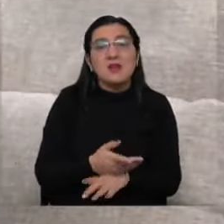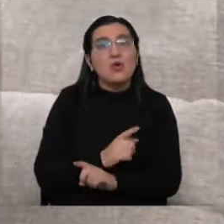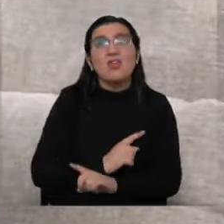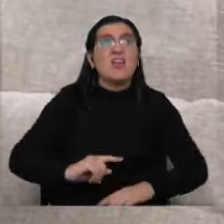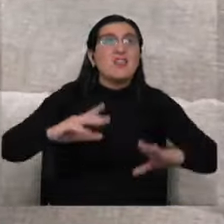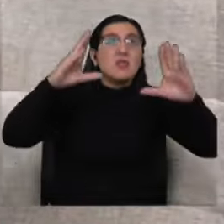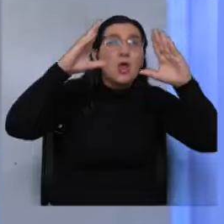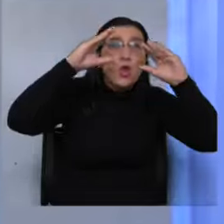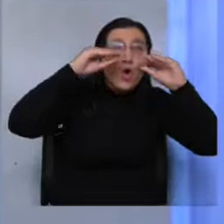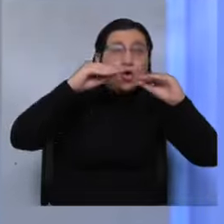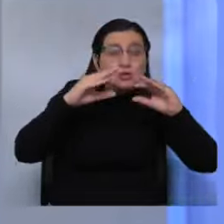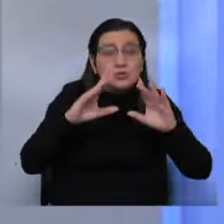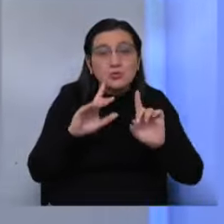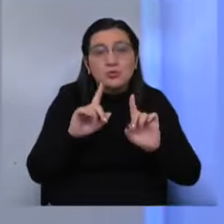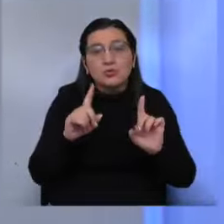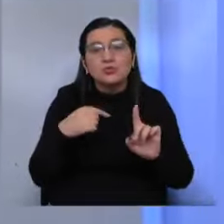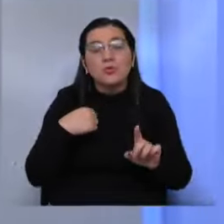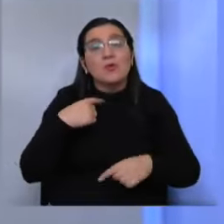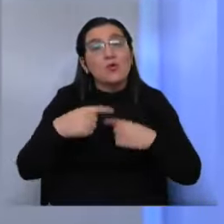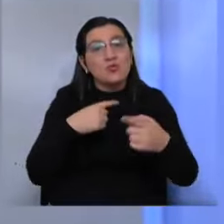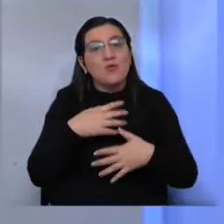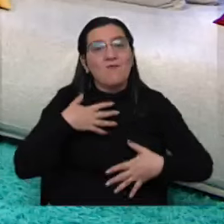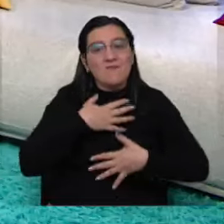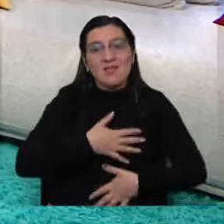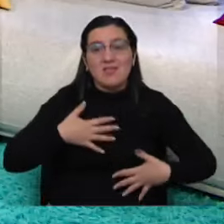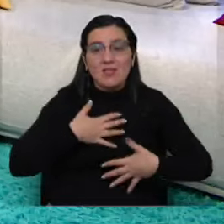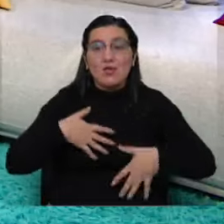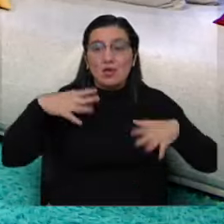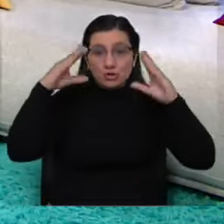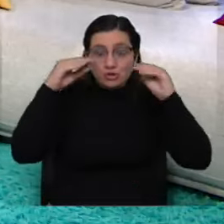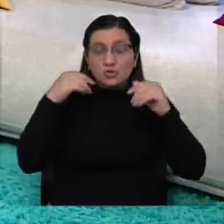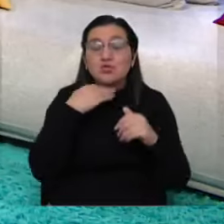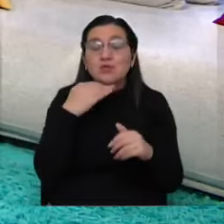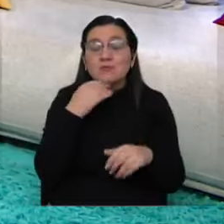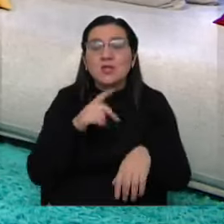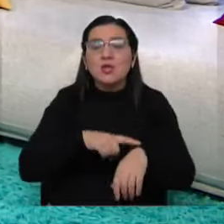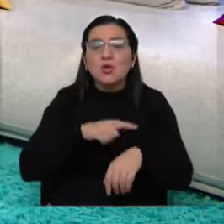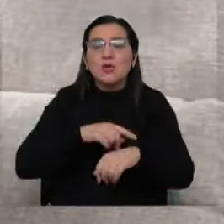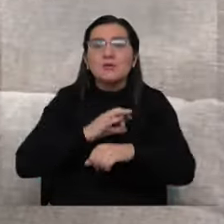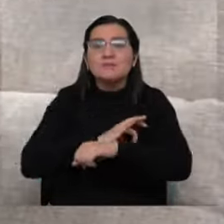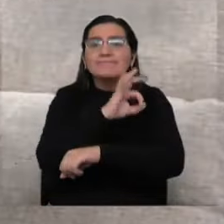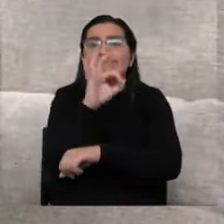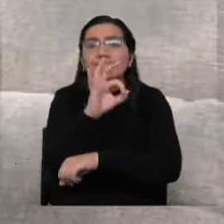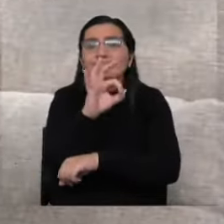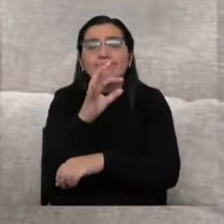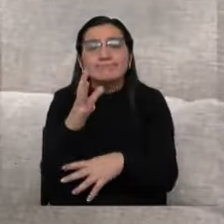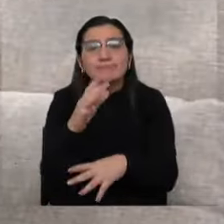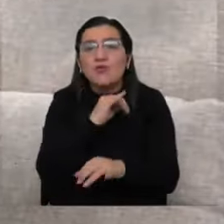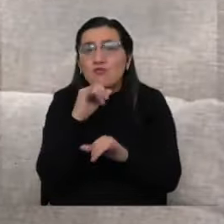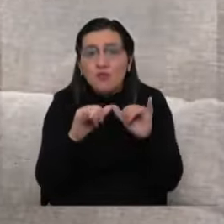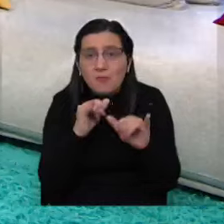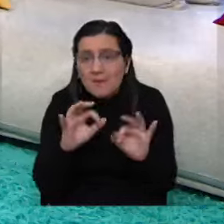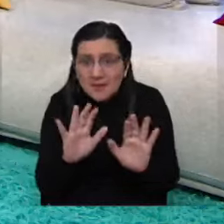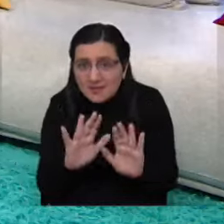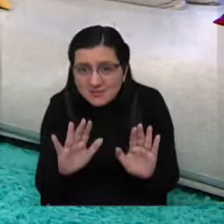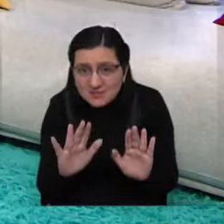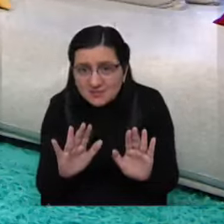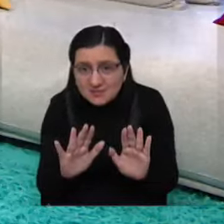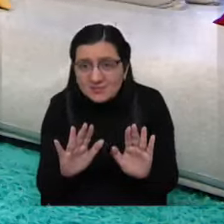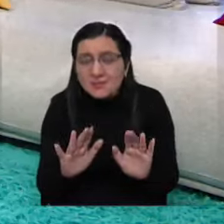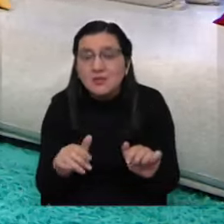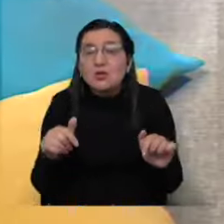están de noche sí yo igual me sigo bañando de noche no sabemos A qué hora está saliendo el sol ese dato no lo estás dando más tú Bueno